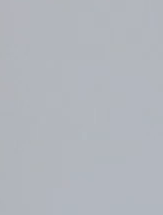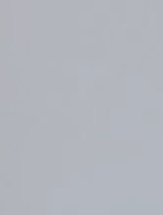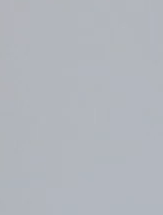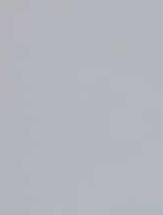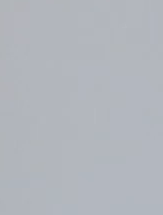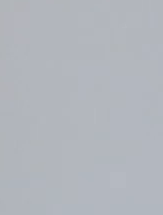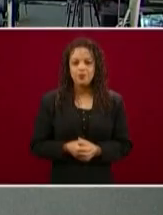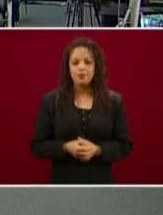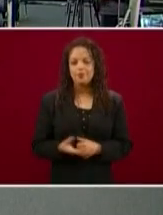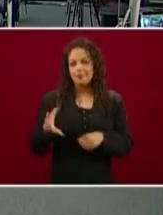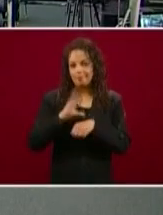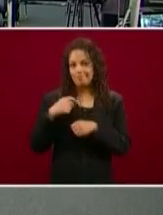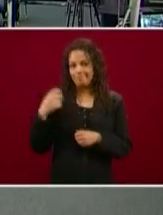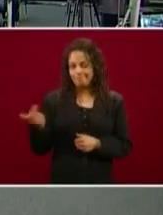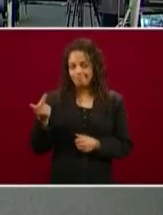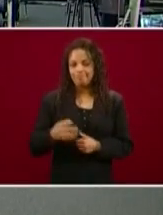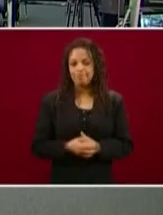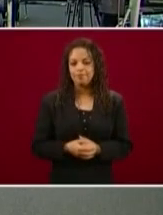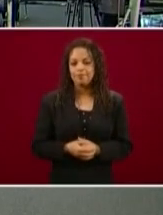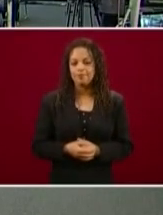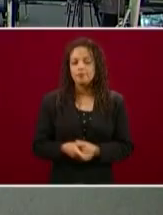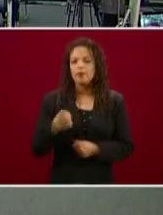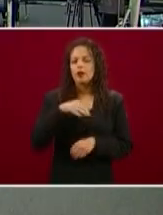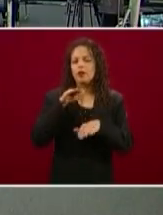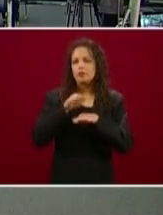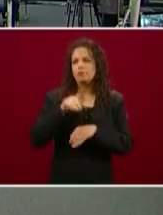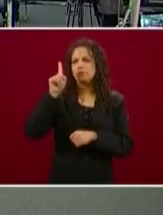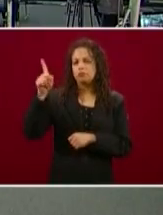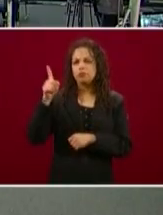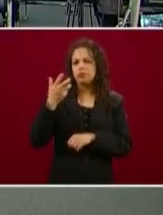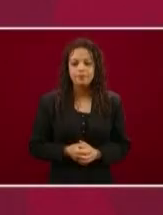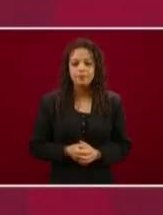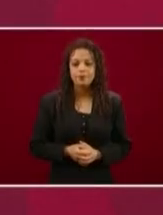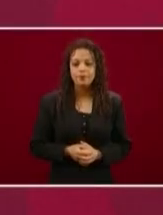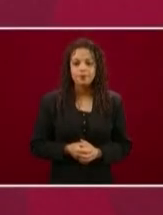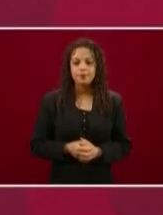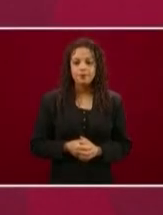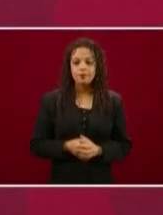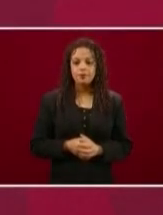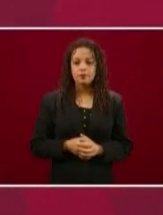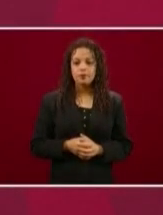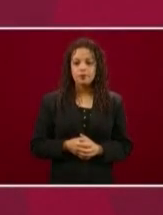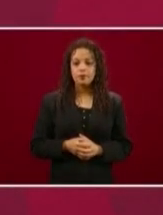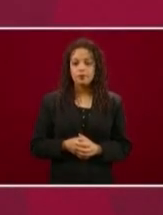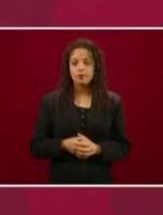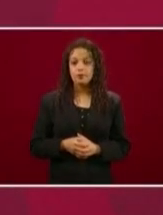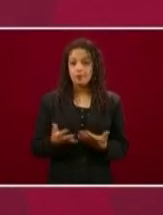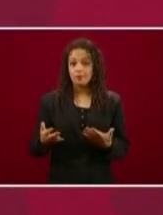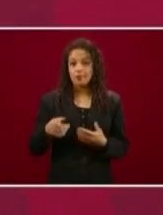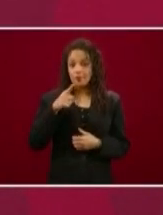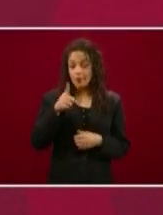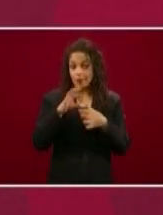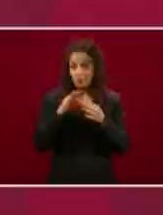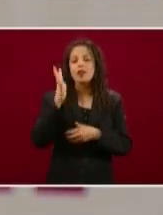amigos de veras reconoció que aún se dialoga la posibilidad de suspender los vuelos desde europa convertida en el epicentro